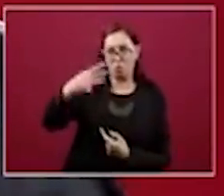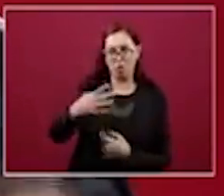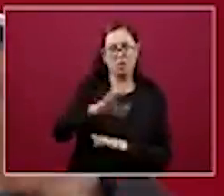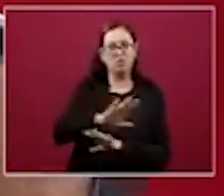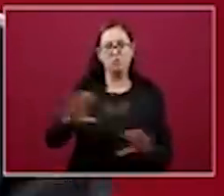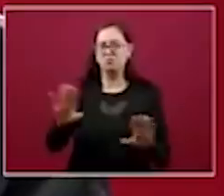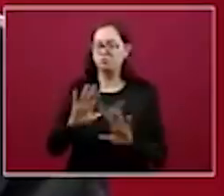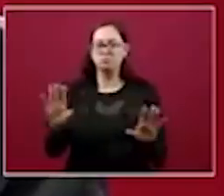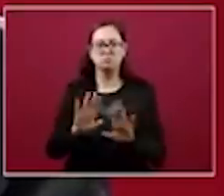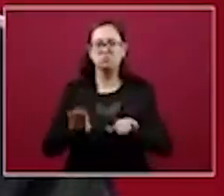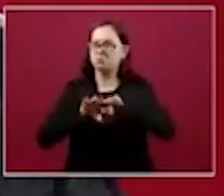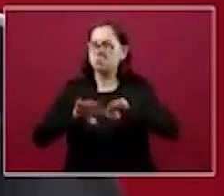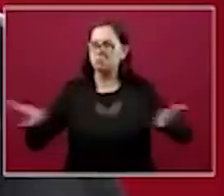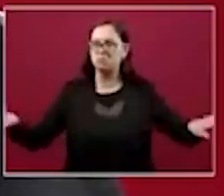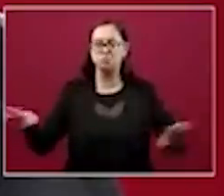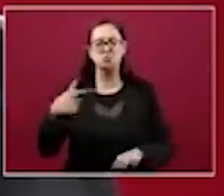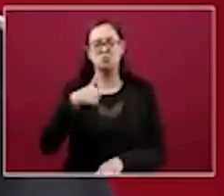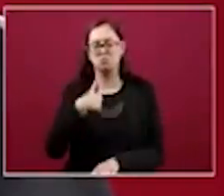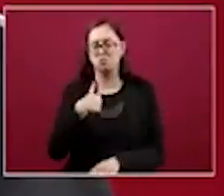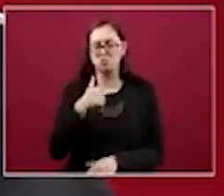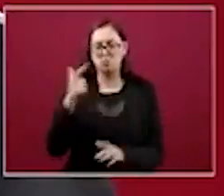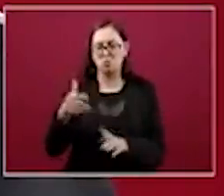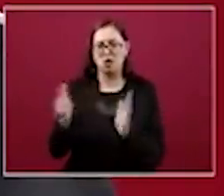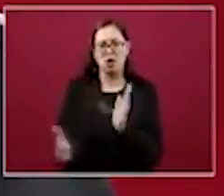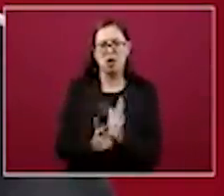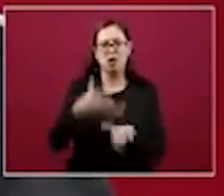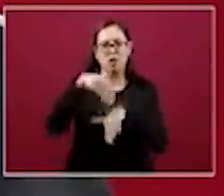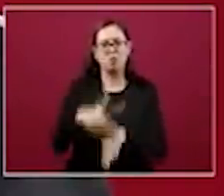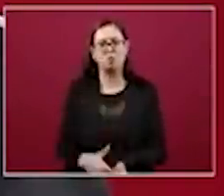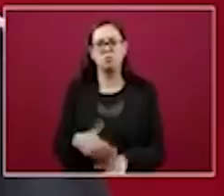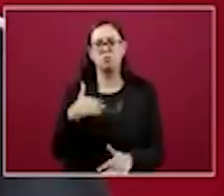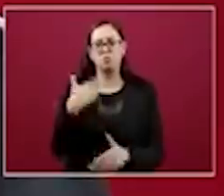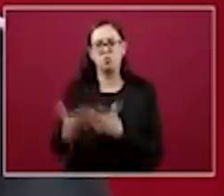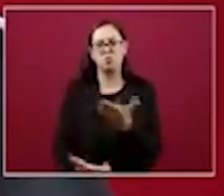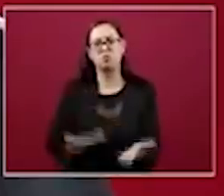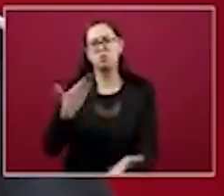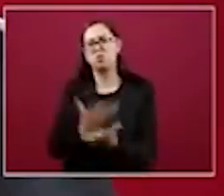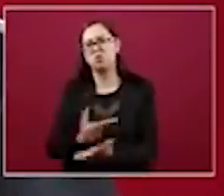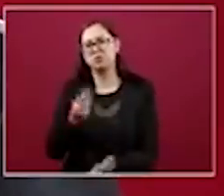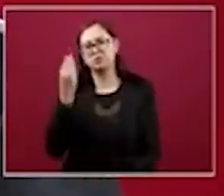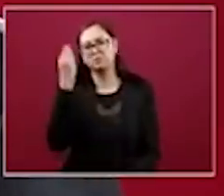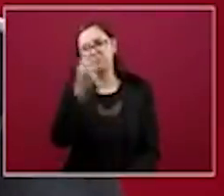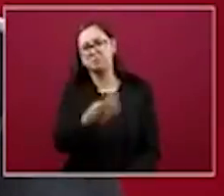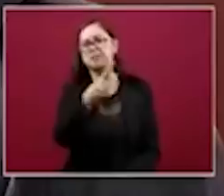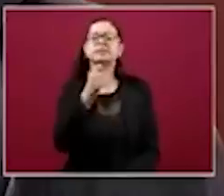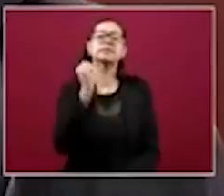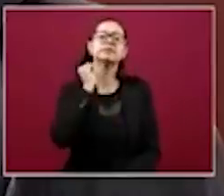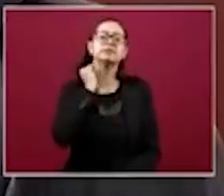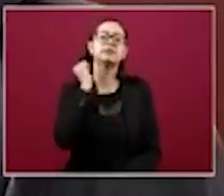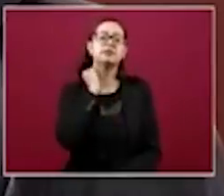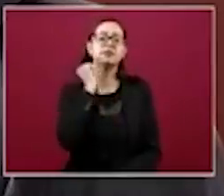Yo envío, como lo establece la ley, las propuestas al Senado,